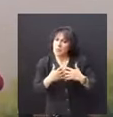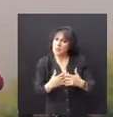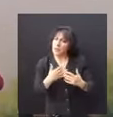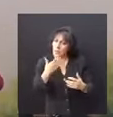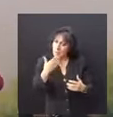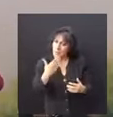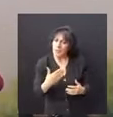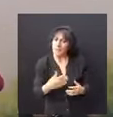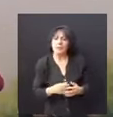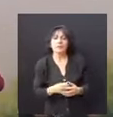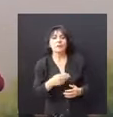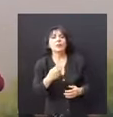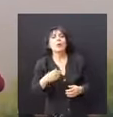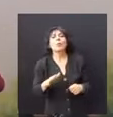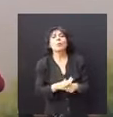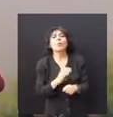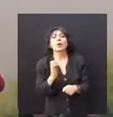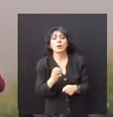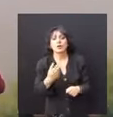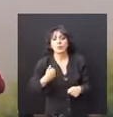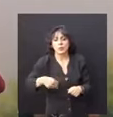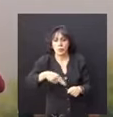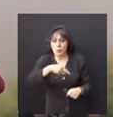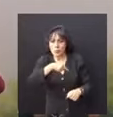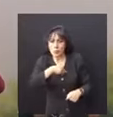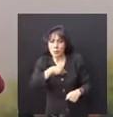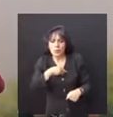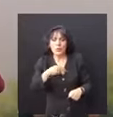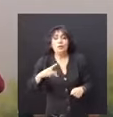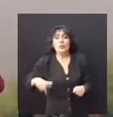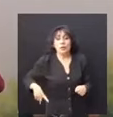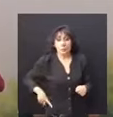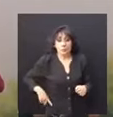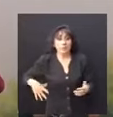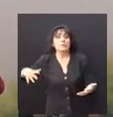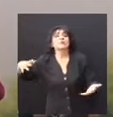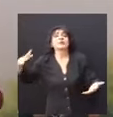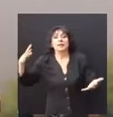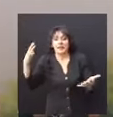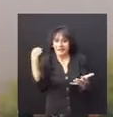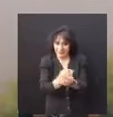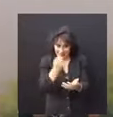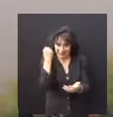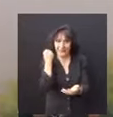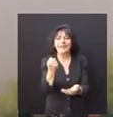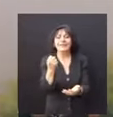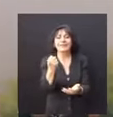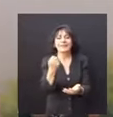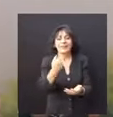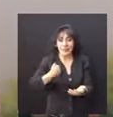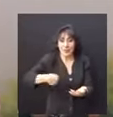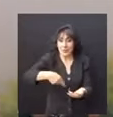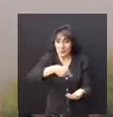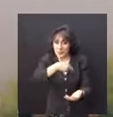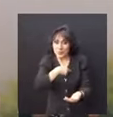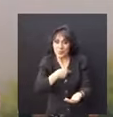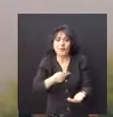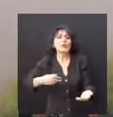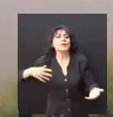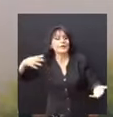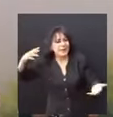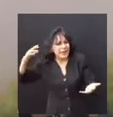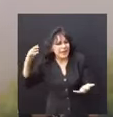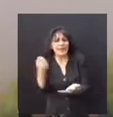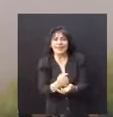resultados, vamos a llegar al gobierno. Porque ¿de qué vamos a llegar? Vamos a llegar al gobierno de la